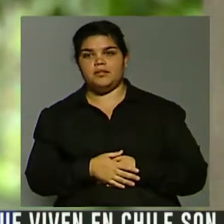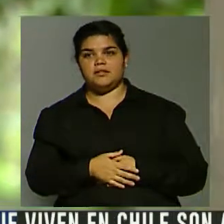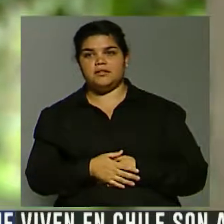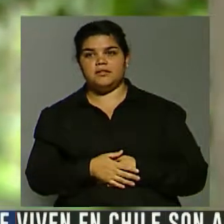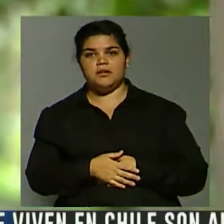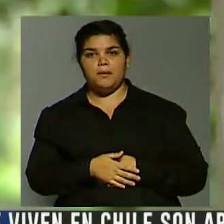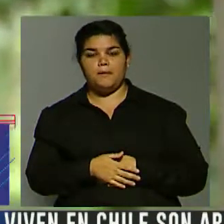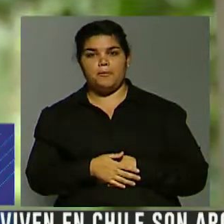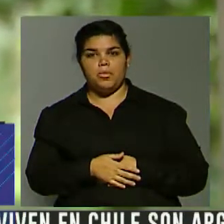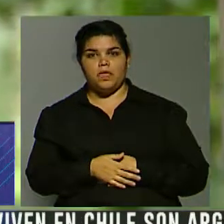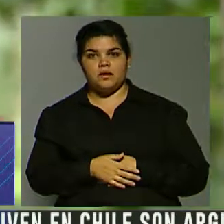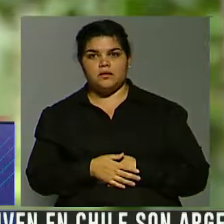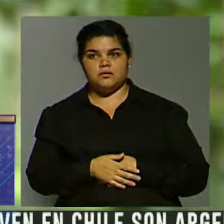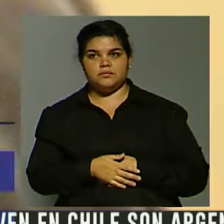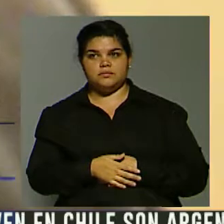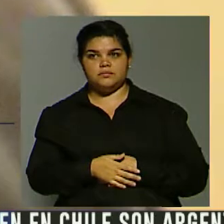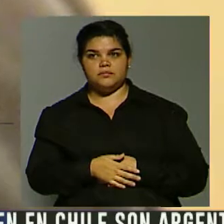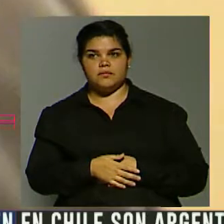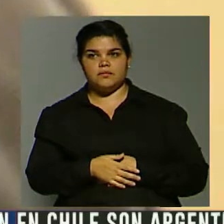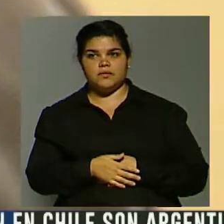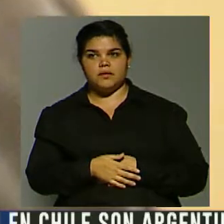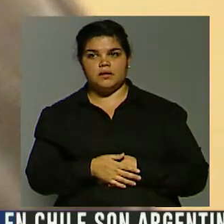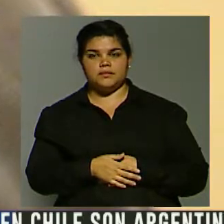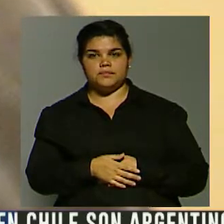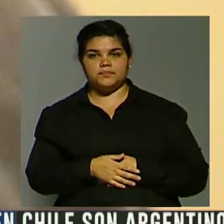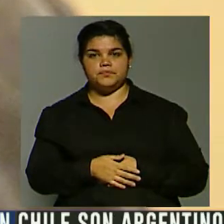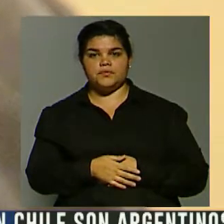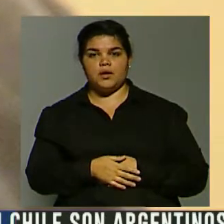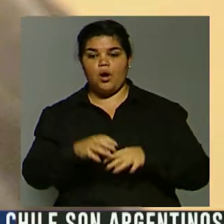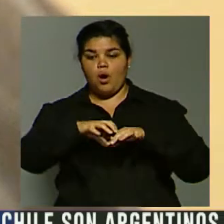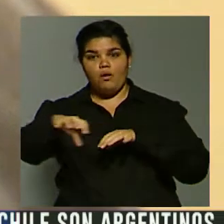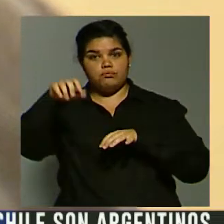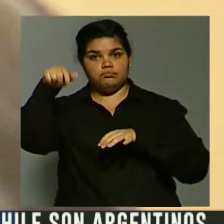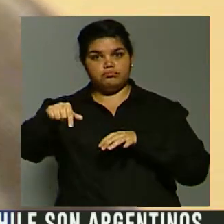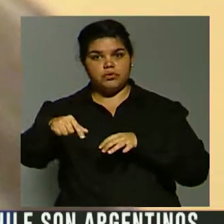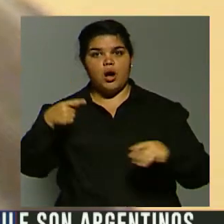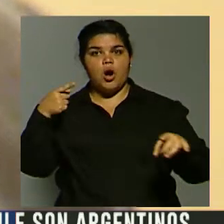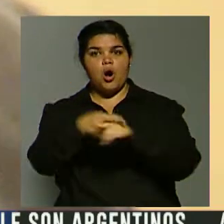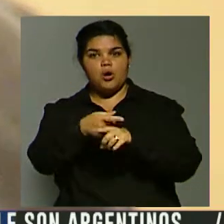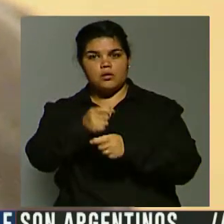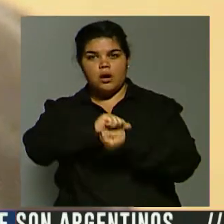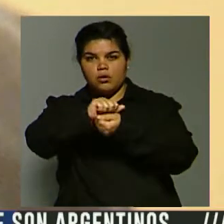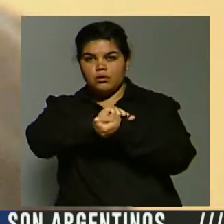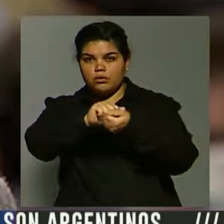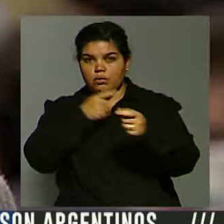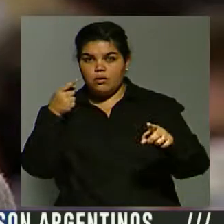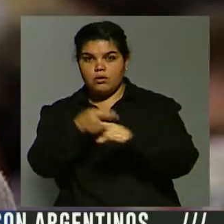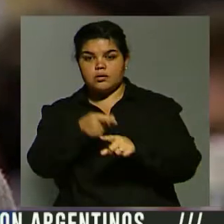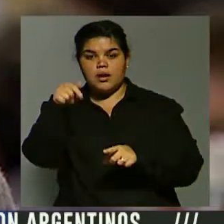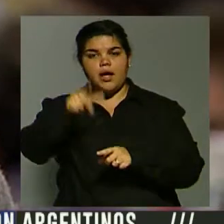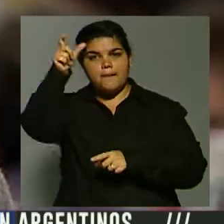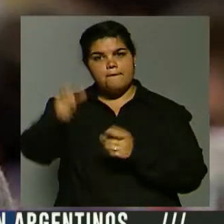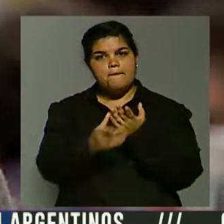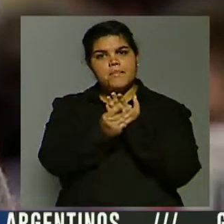Duro informe de la Oficina Anticorrupción contra Triaca. La Oficina Anticorrupción emitió un dictamen sobre la actuación del ministro